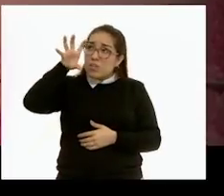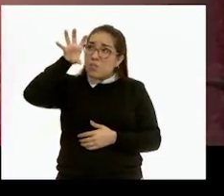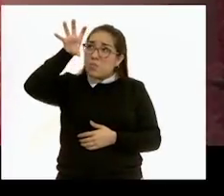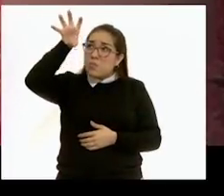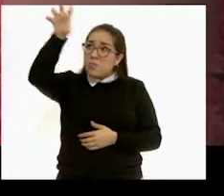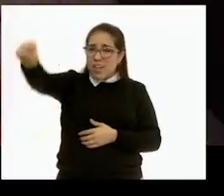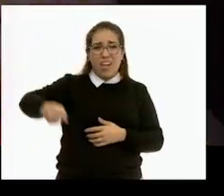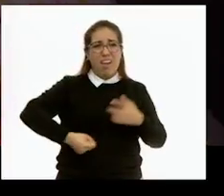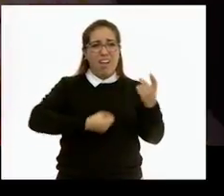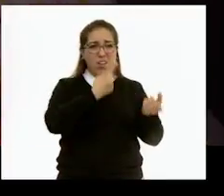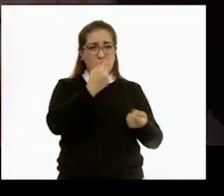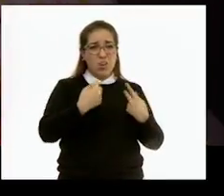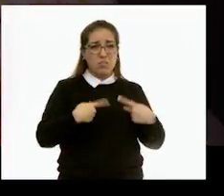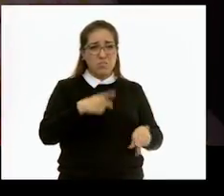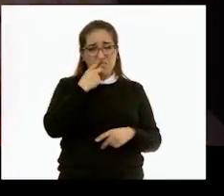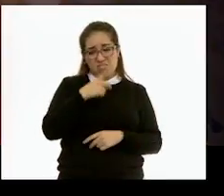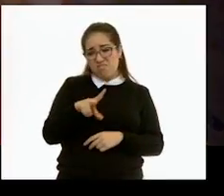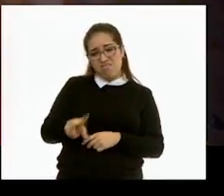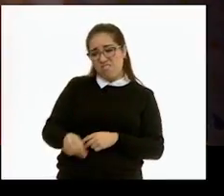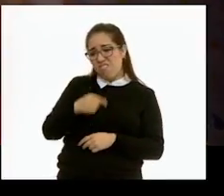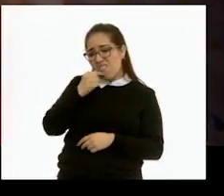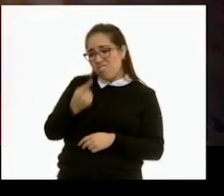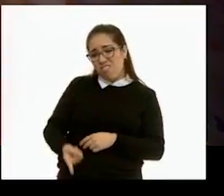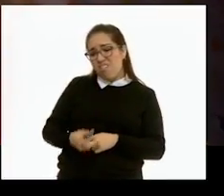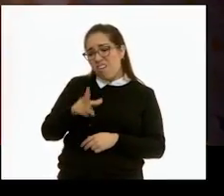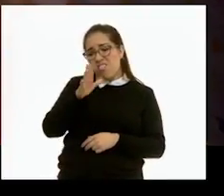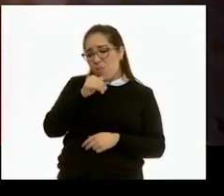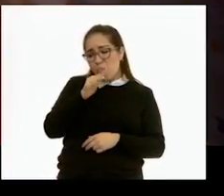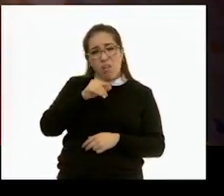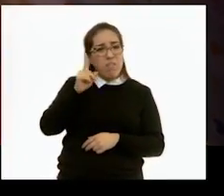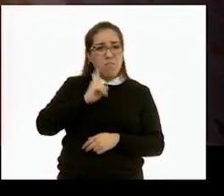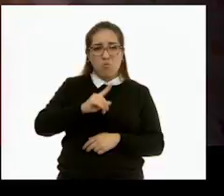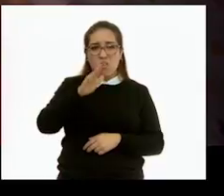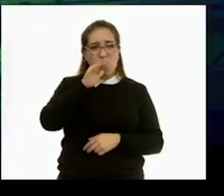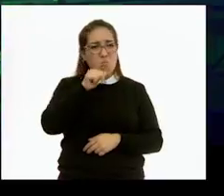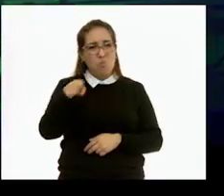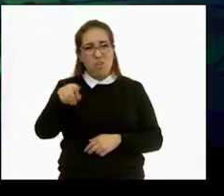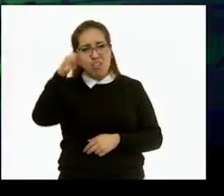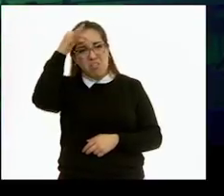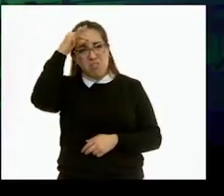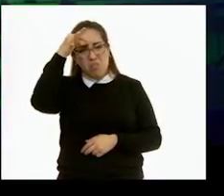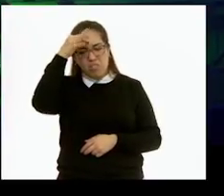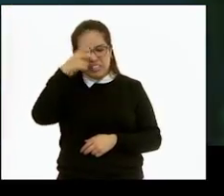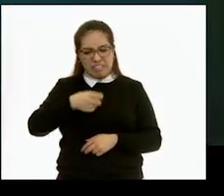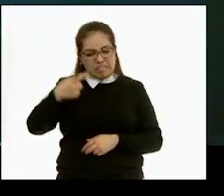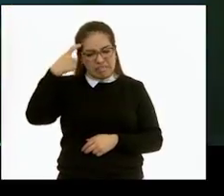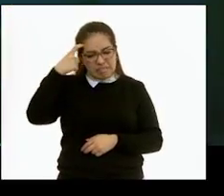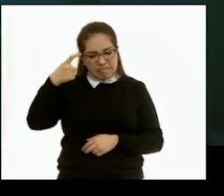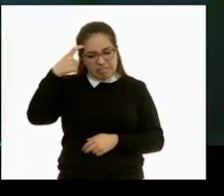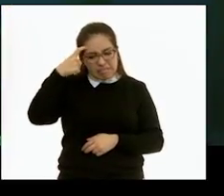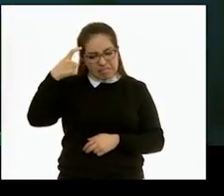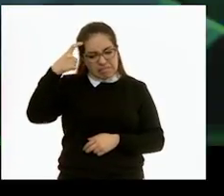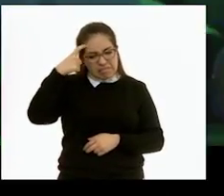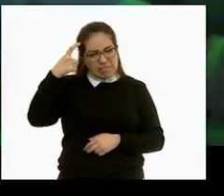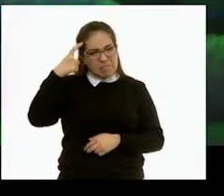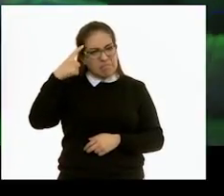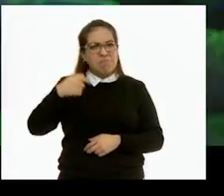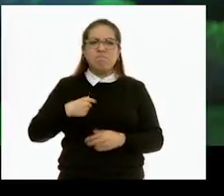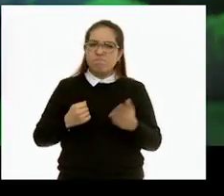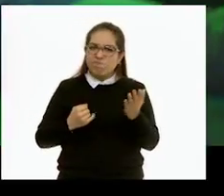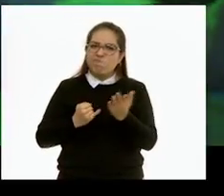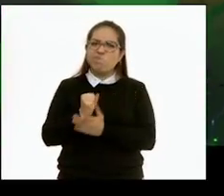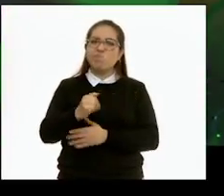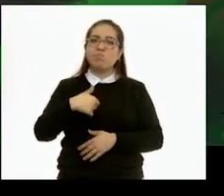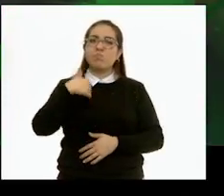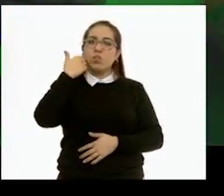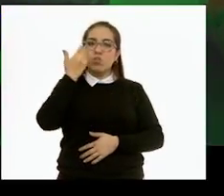veces la gente me dijera, las niñas no pueden, son cabezas huecas. Esas voces me retaron para estudiar y trabajar en crear algo que